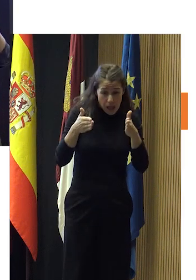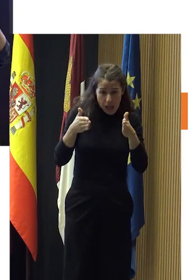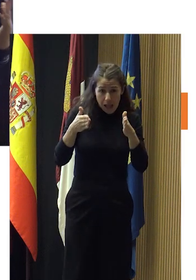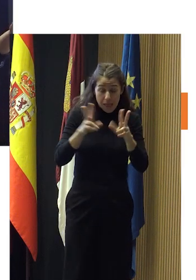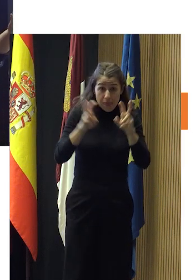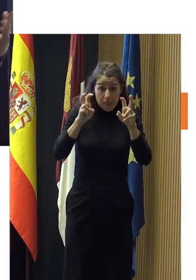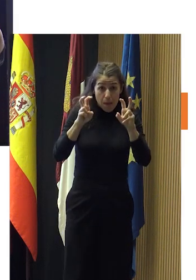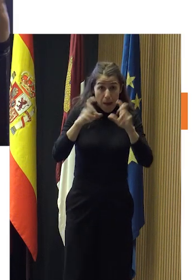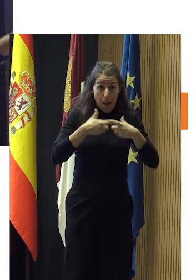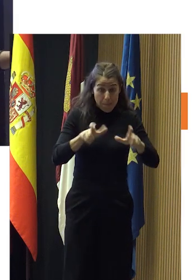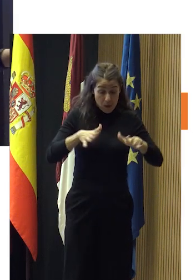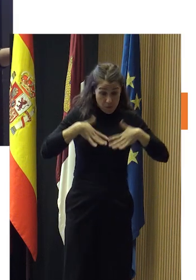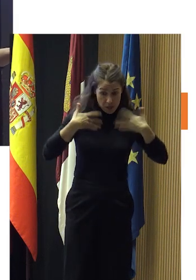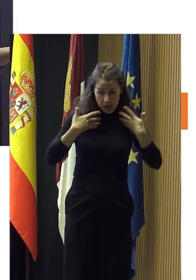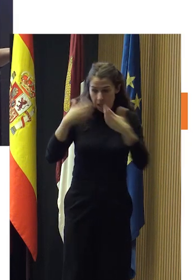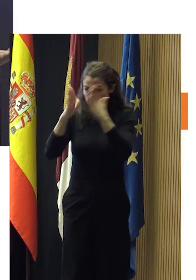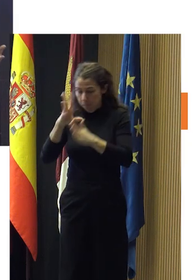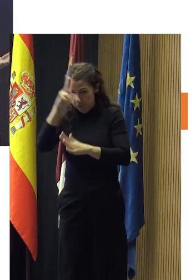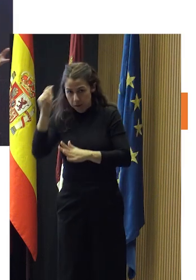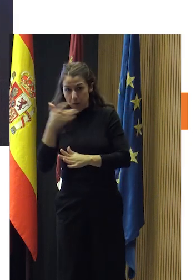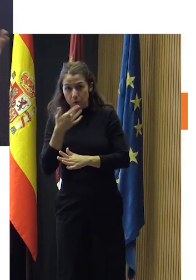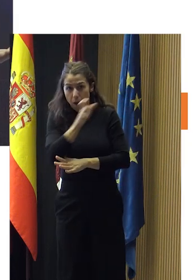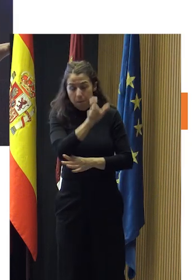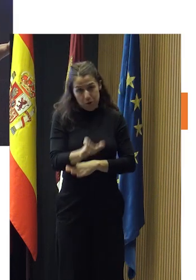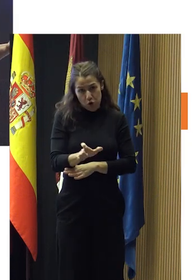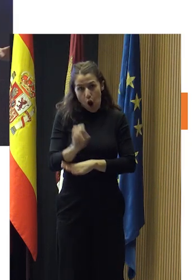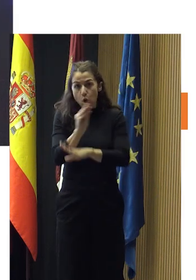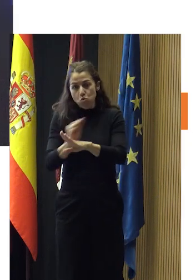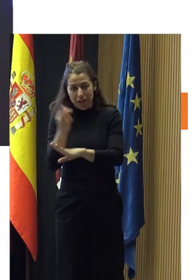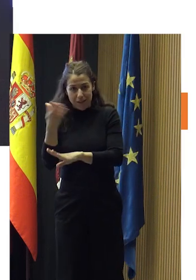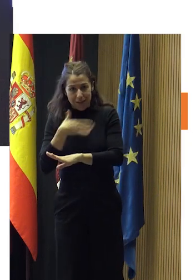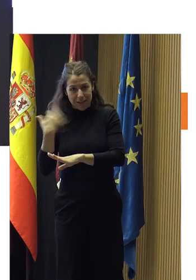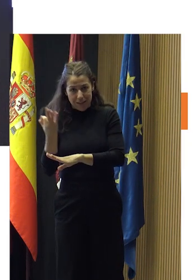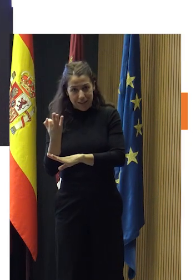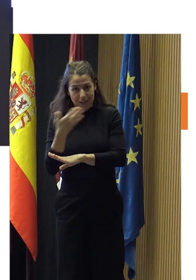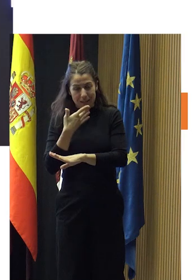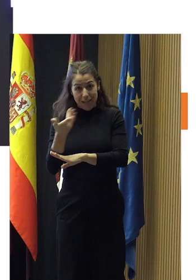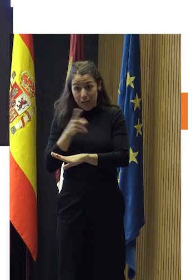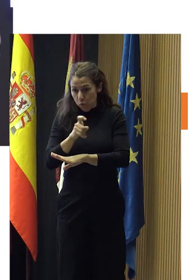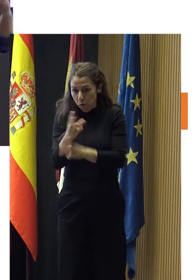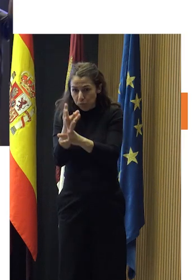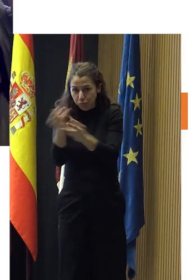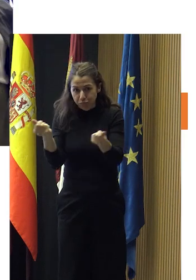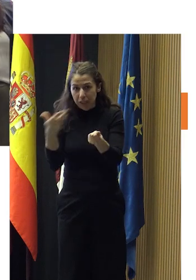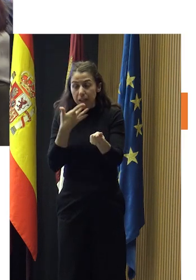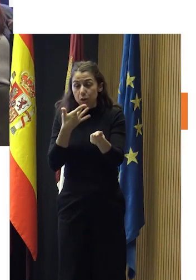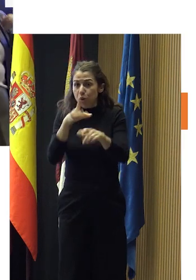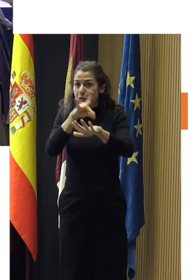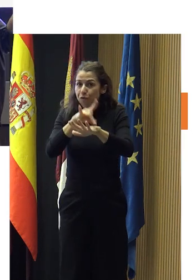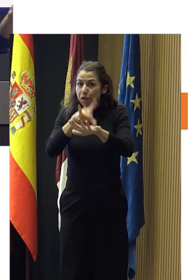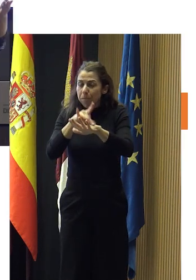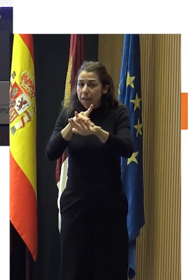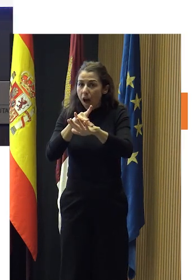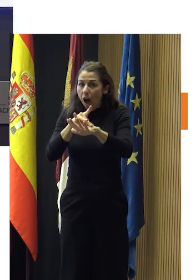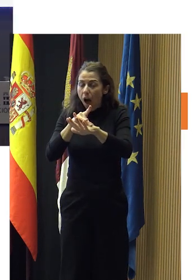emocional, o sea, de la parte emocional, y olvidar el tratamiento. Una persona quiere curarse, quiere que ese tumor se elimine, quiere que su enfermedad se convierta en